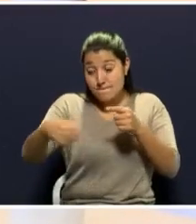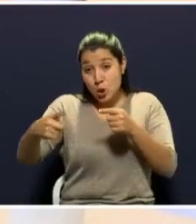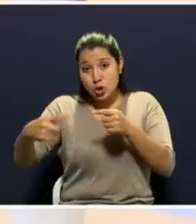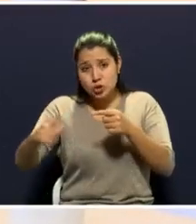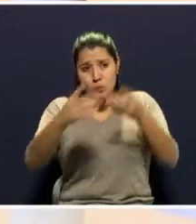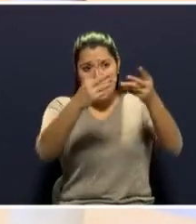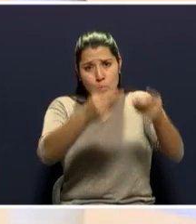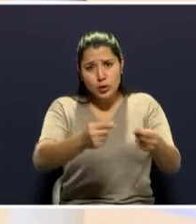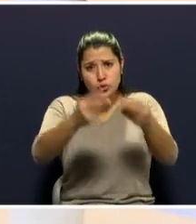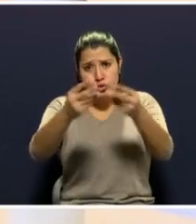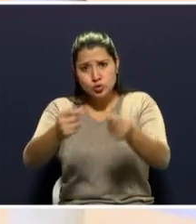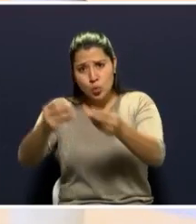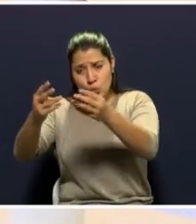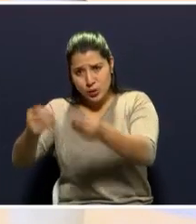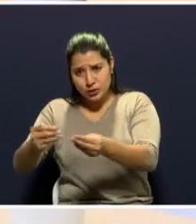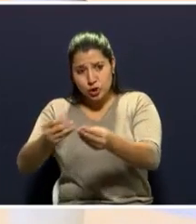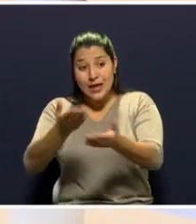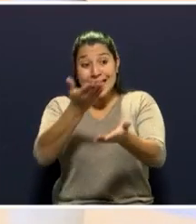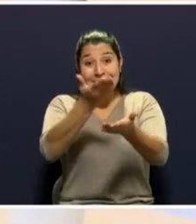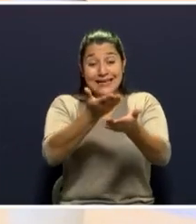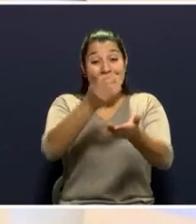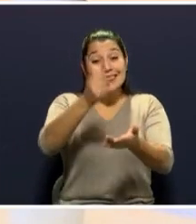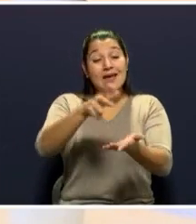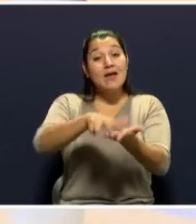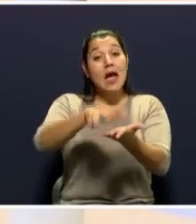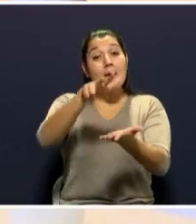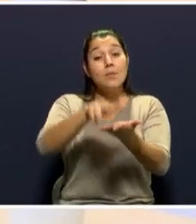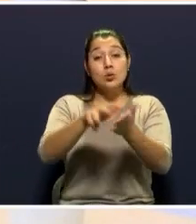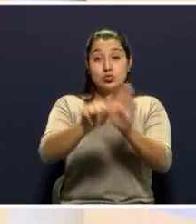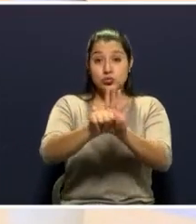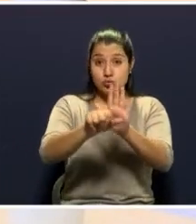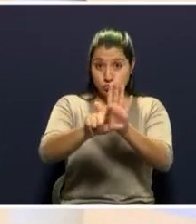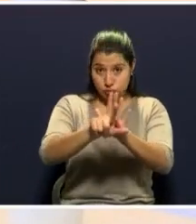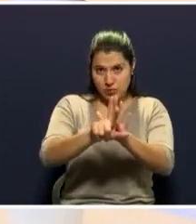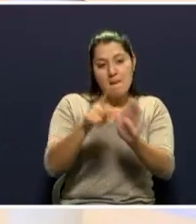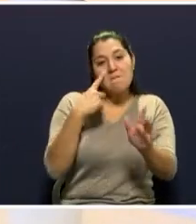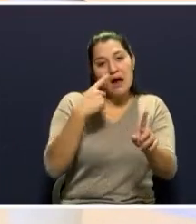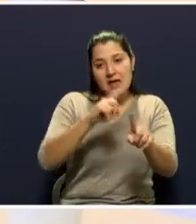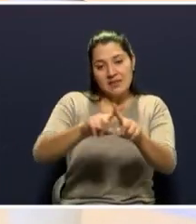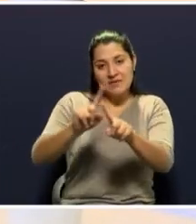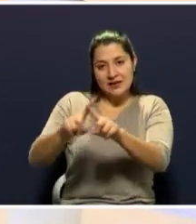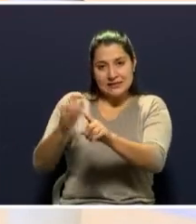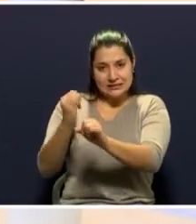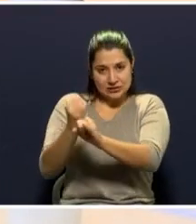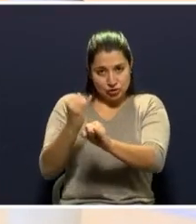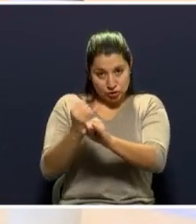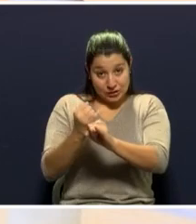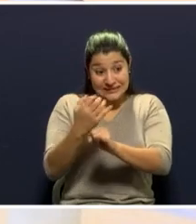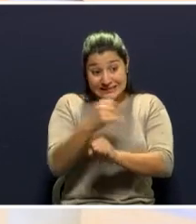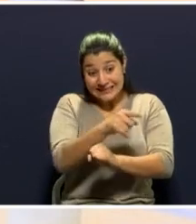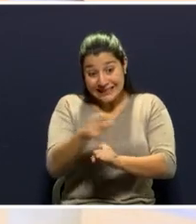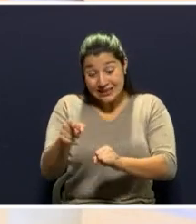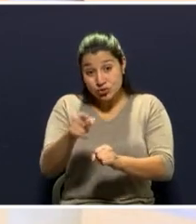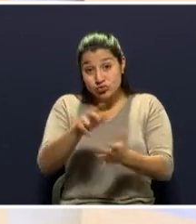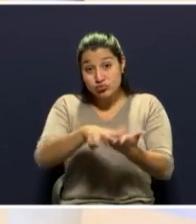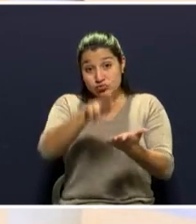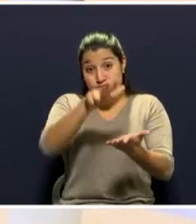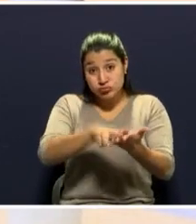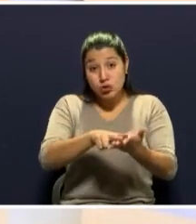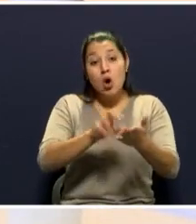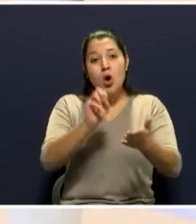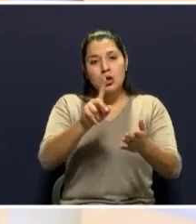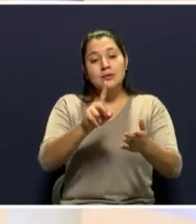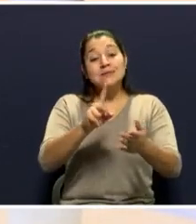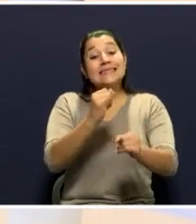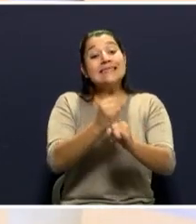llegando en la Asamblea Legislativa con base en los proyectos que hemos estado aprobando a compensar las pérdidas que tuvo la Caja con la reducción de la